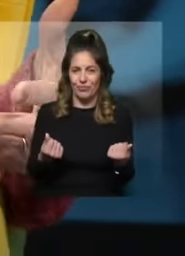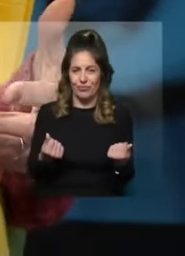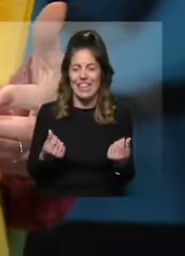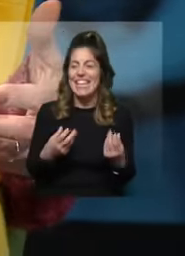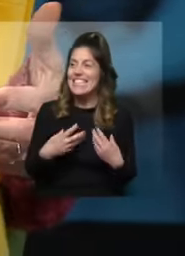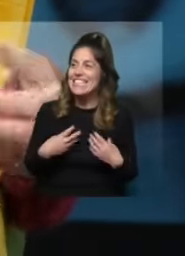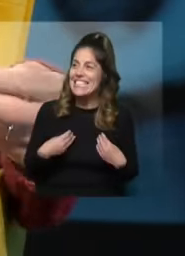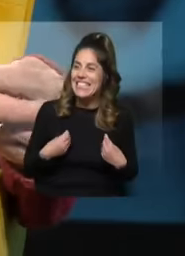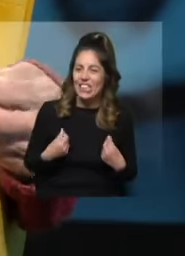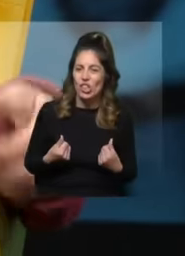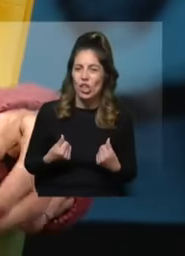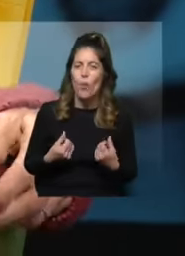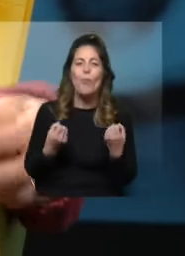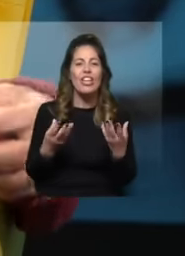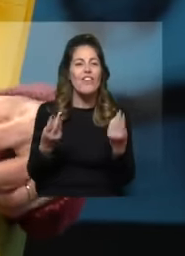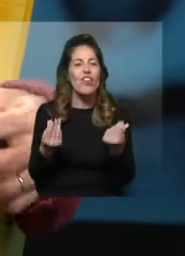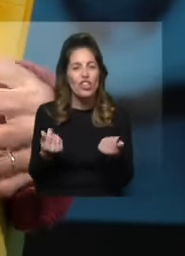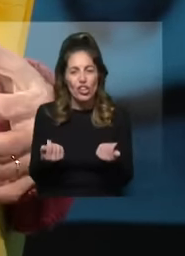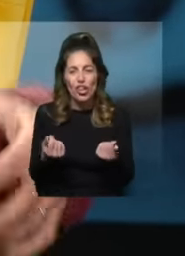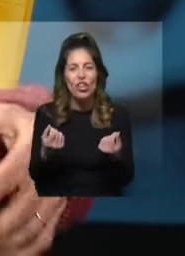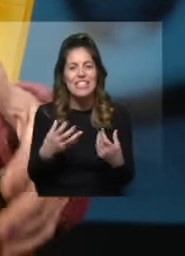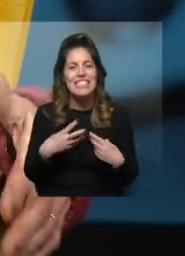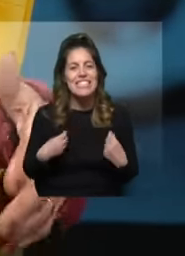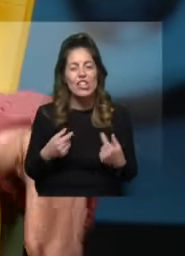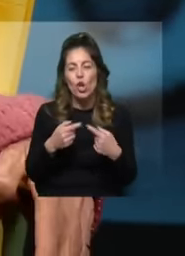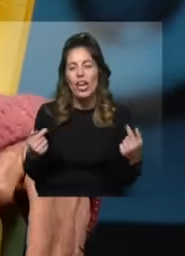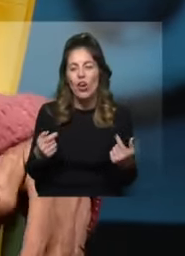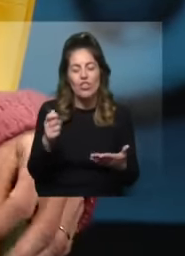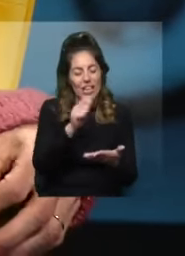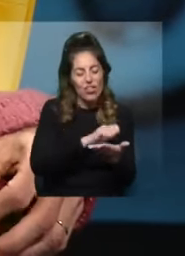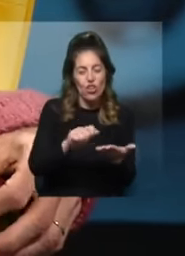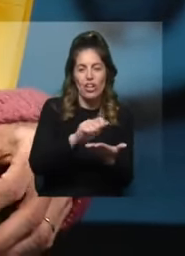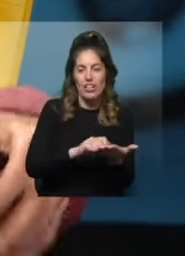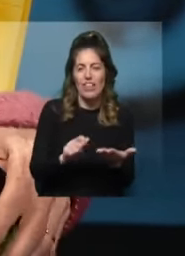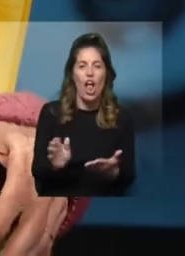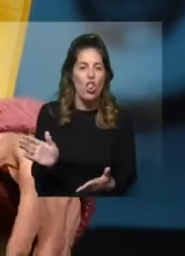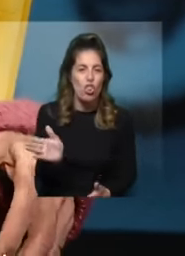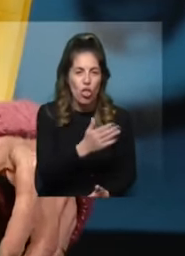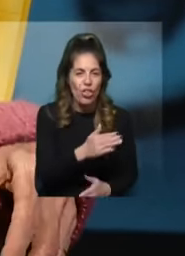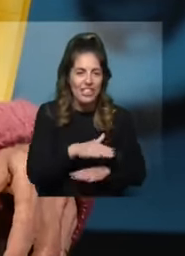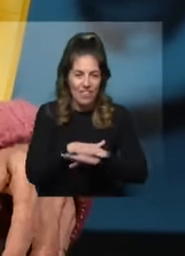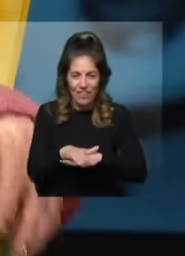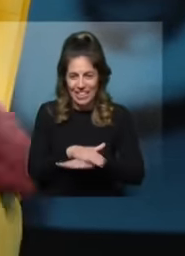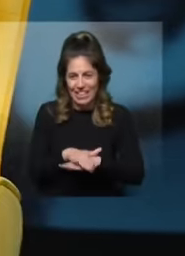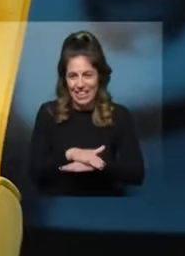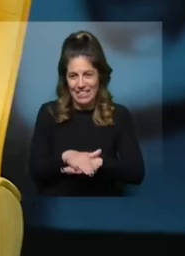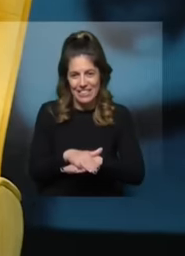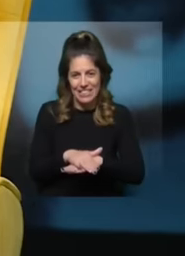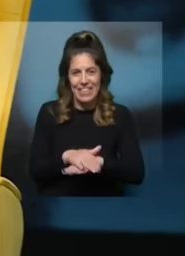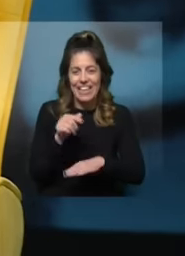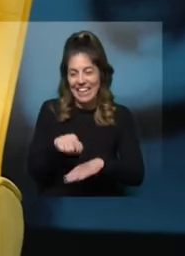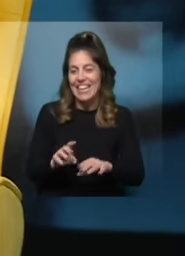Siento que... ¿Por qué folclórico? Siento que las cosas que he compuesto todas están basadas en